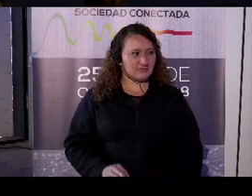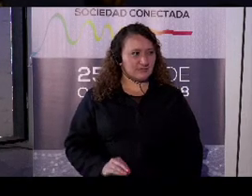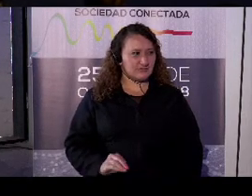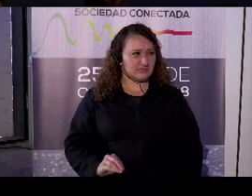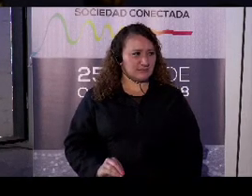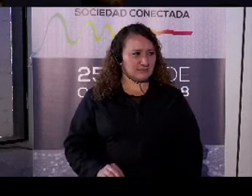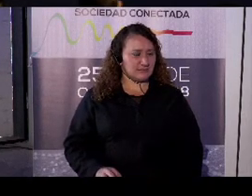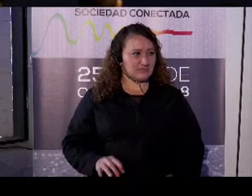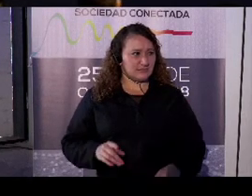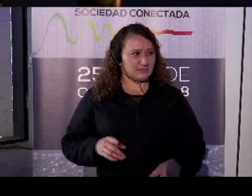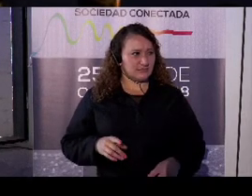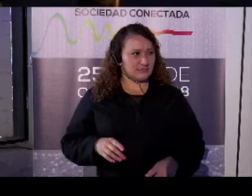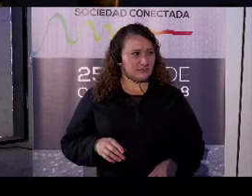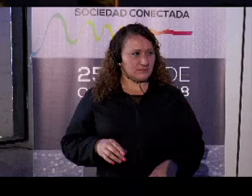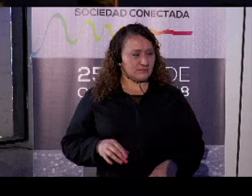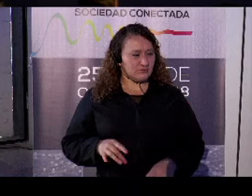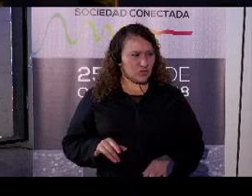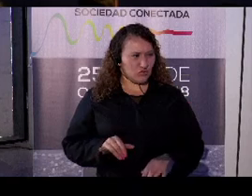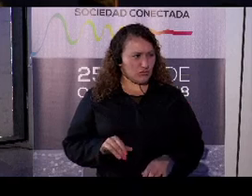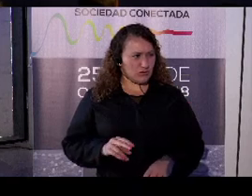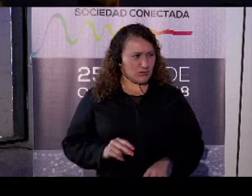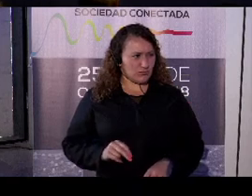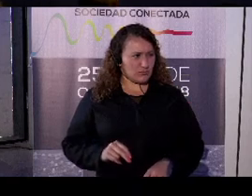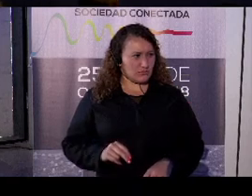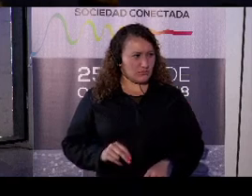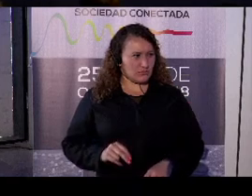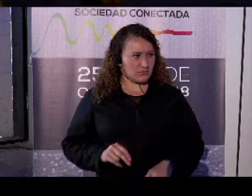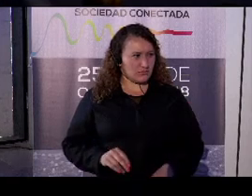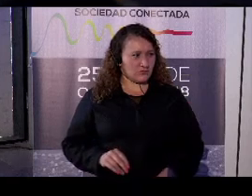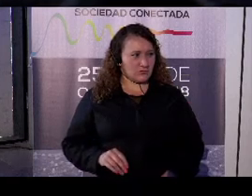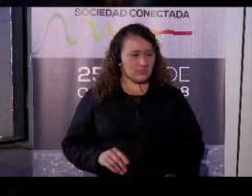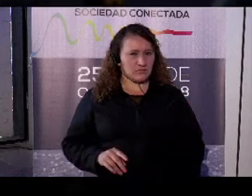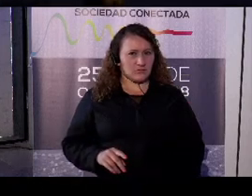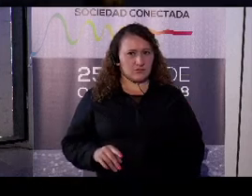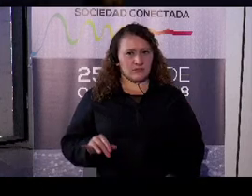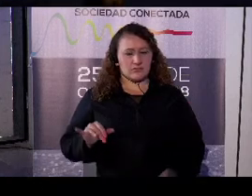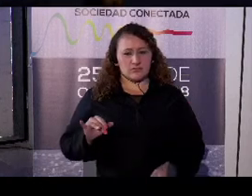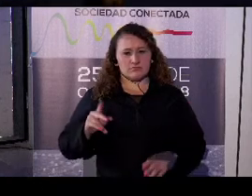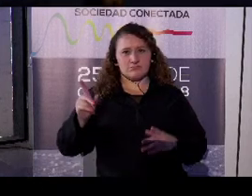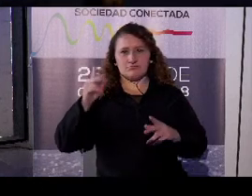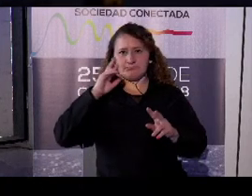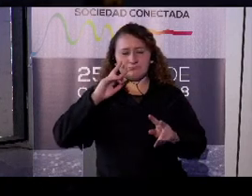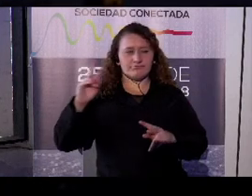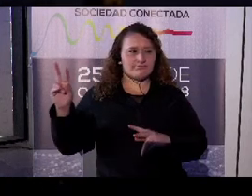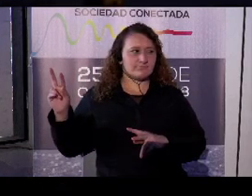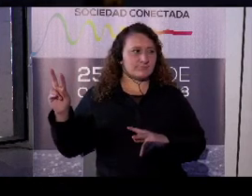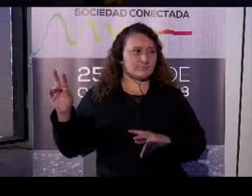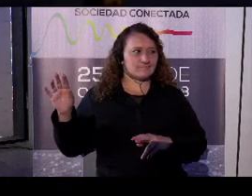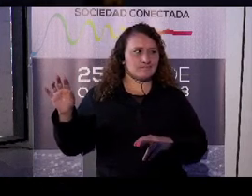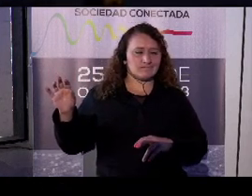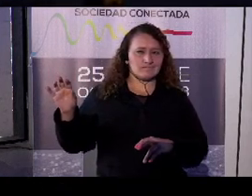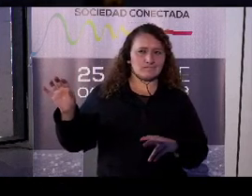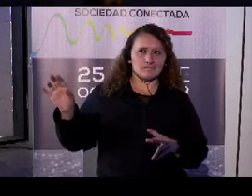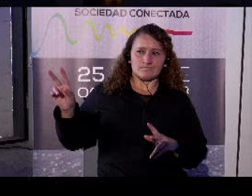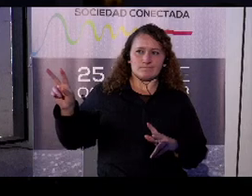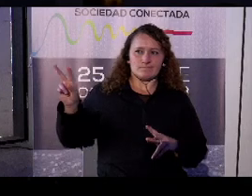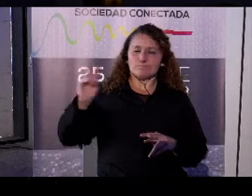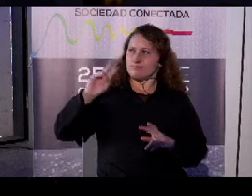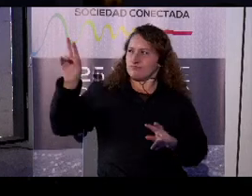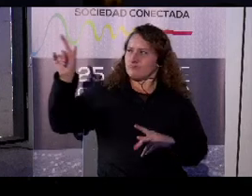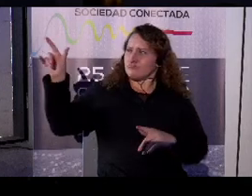wn Colombia y wnd en el resto de la tam vemos todos los objetos